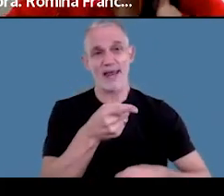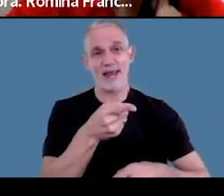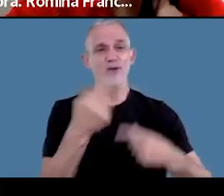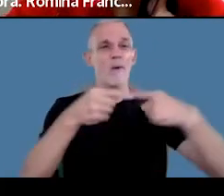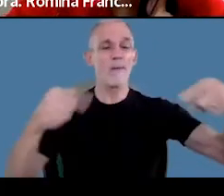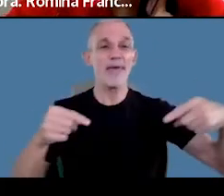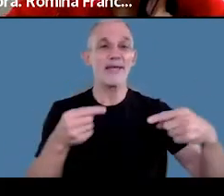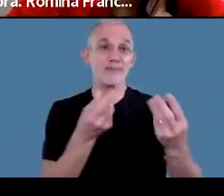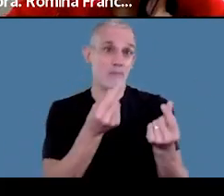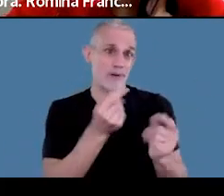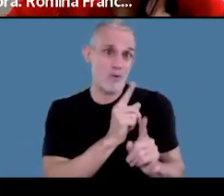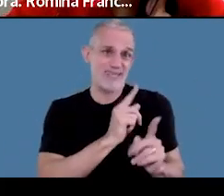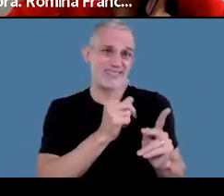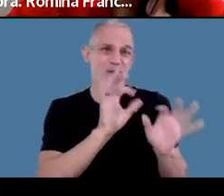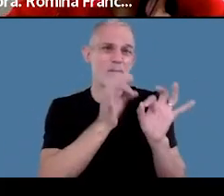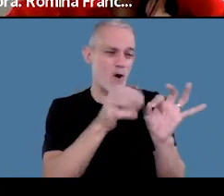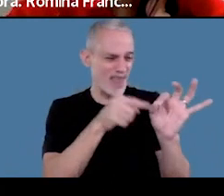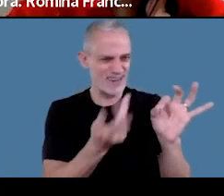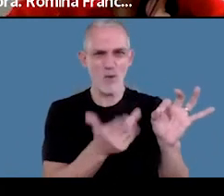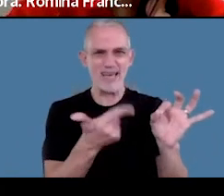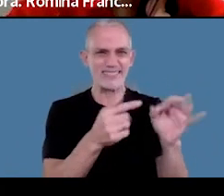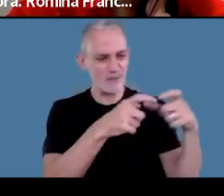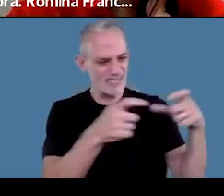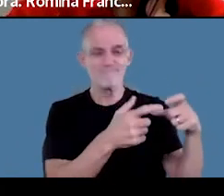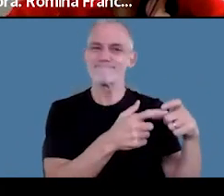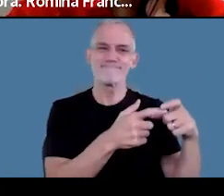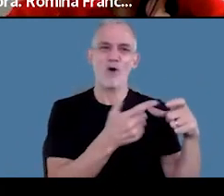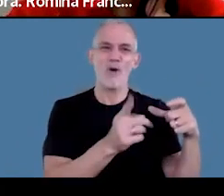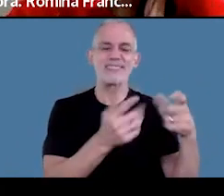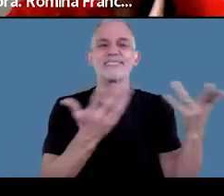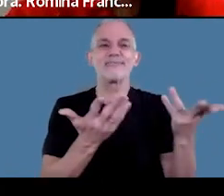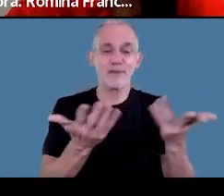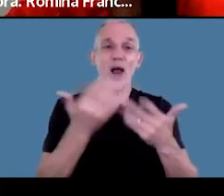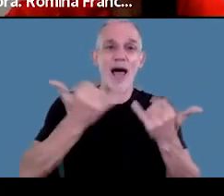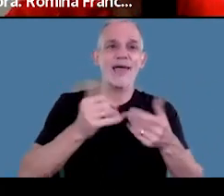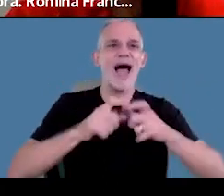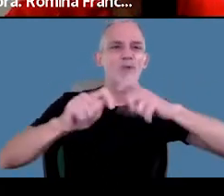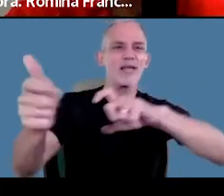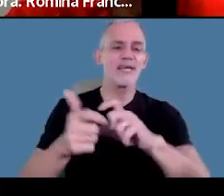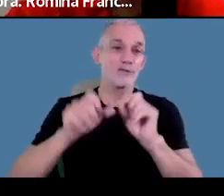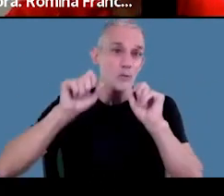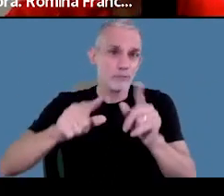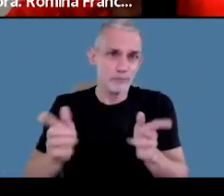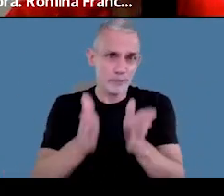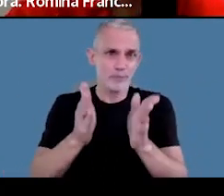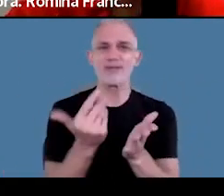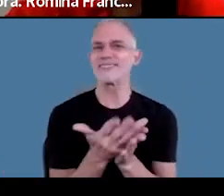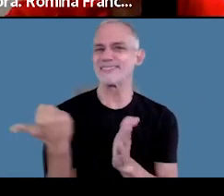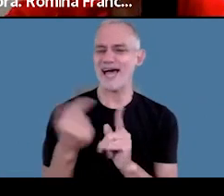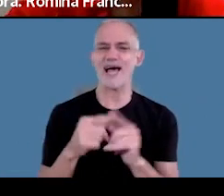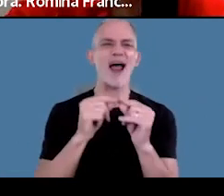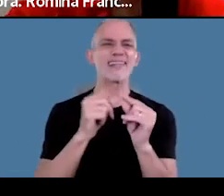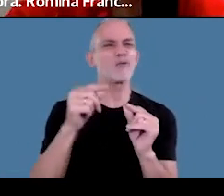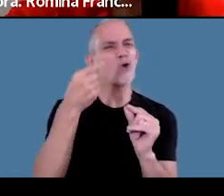no monetarios, y en este caso también, como tienen una actualización propia por otros